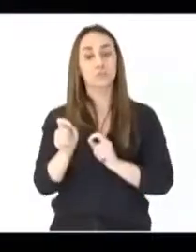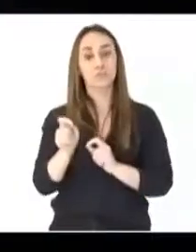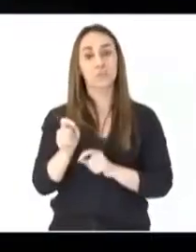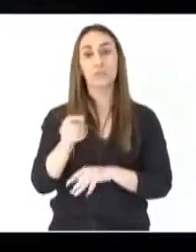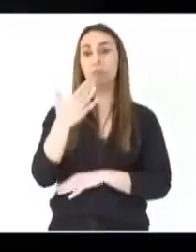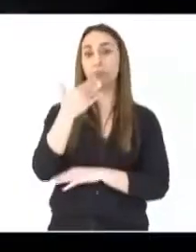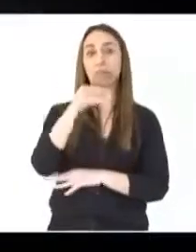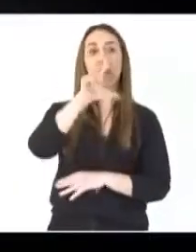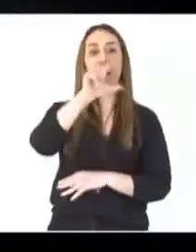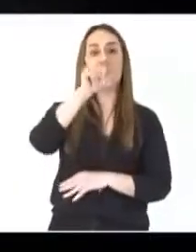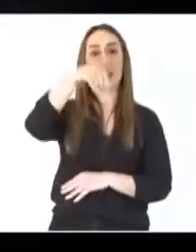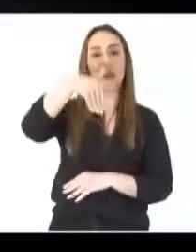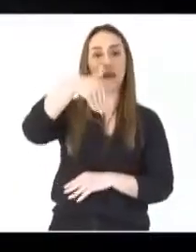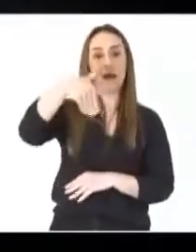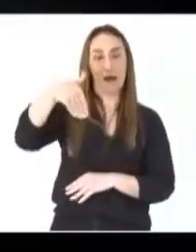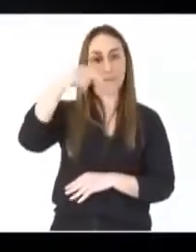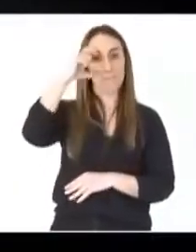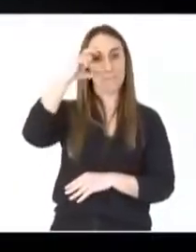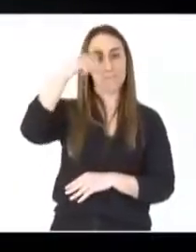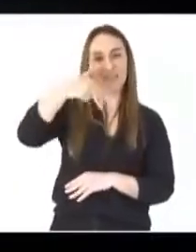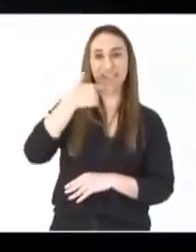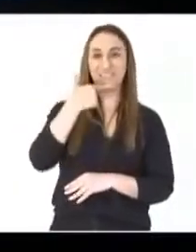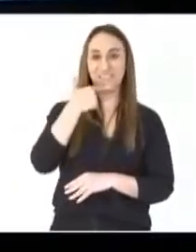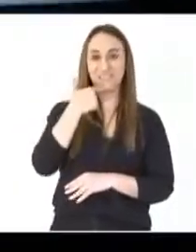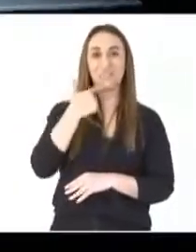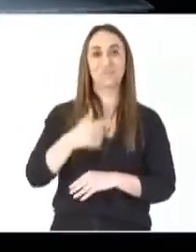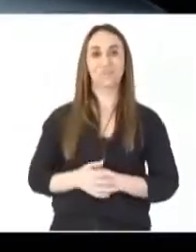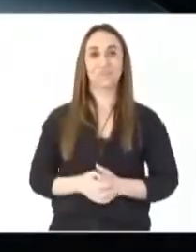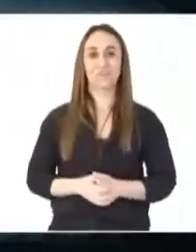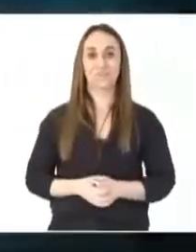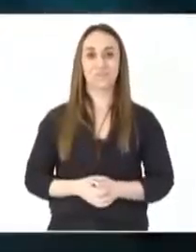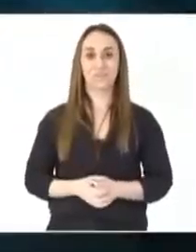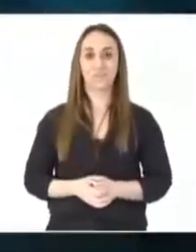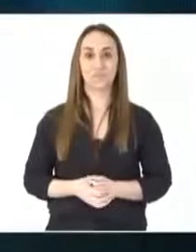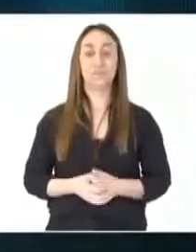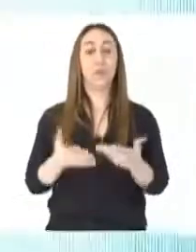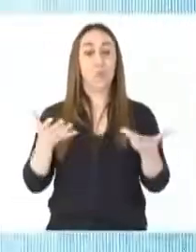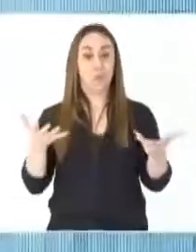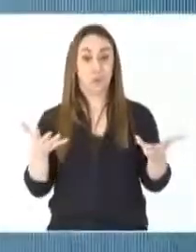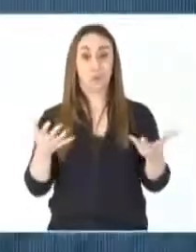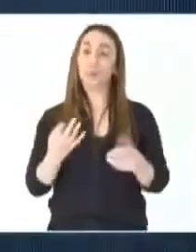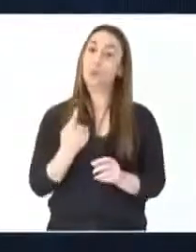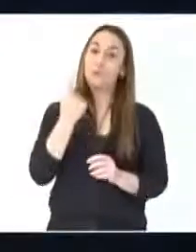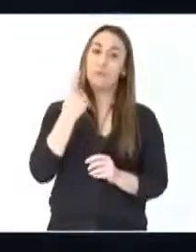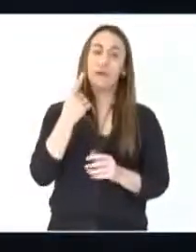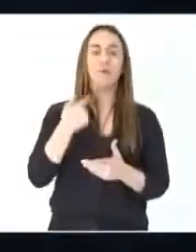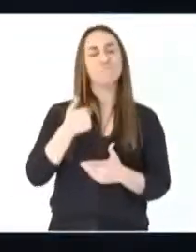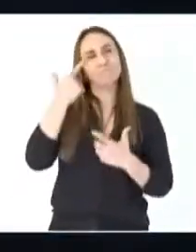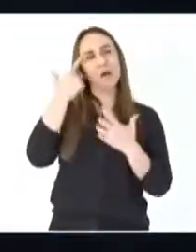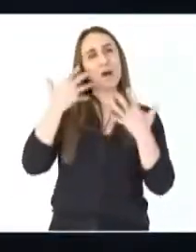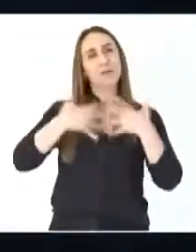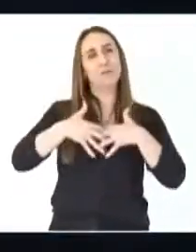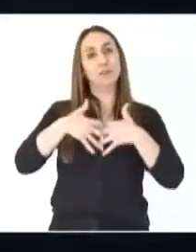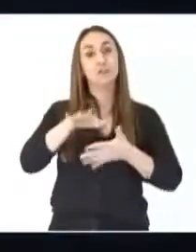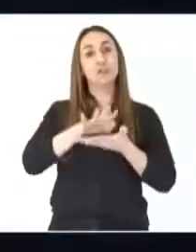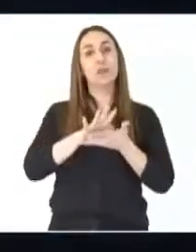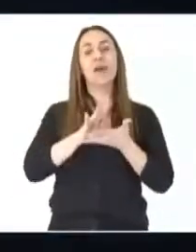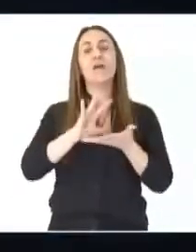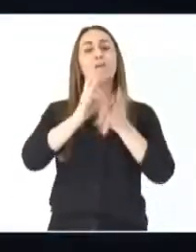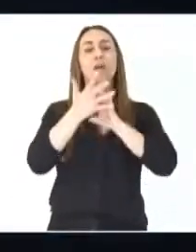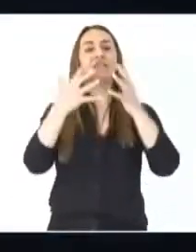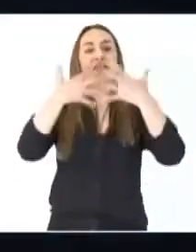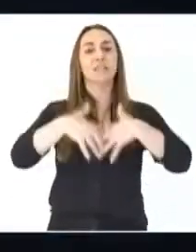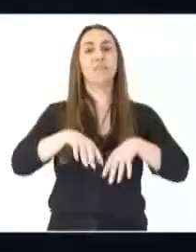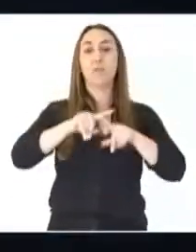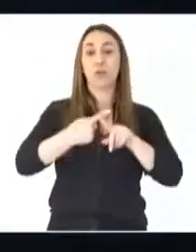De Matías Lamens, candidato por Unión por la Patria. Tiempo. Bueno, primero una muy breve reflexión sobre el sistema político, ¿no? El macrismo